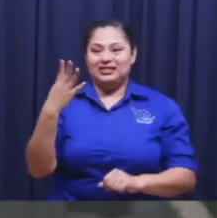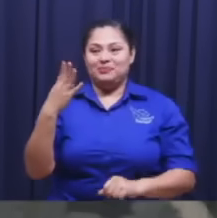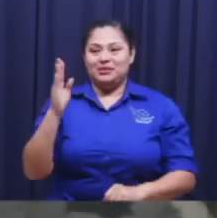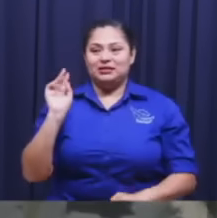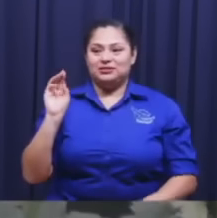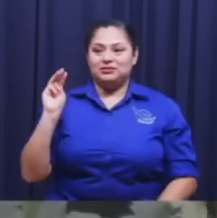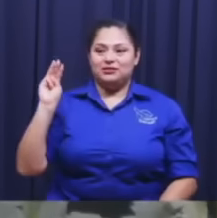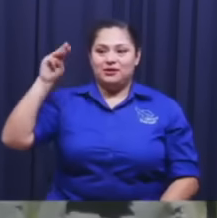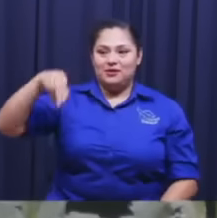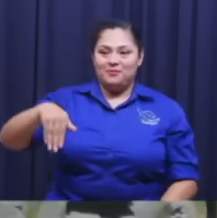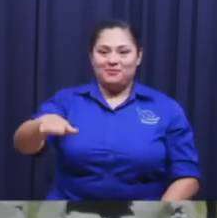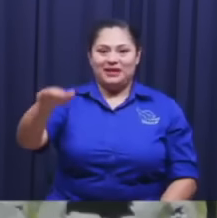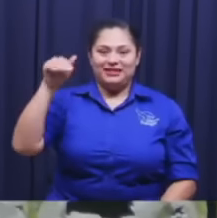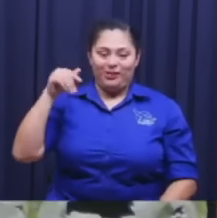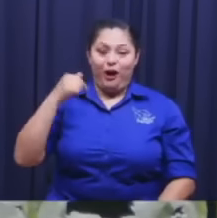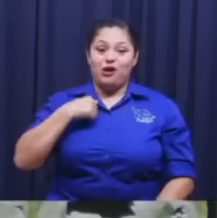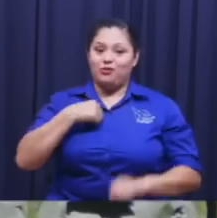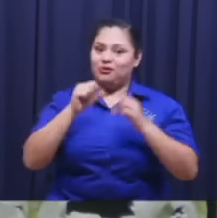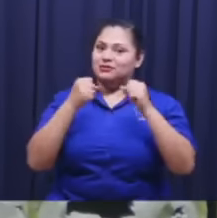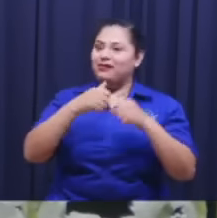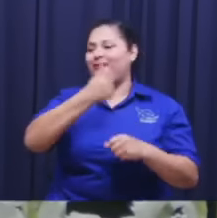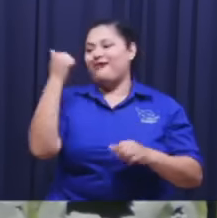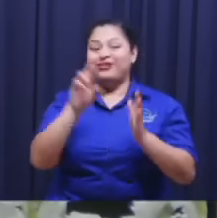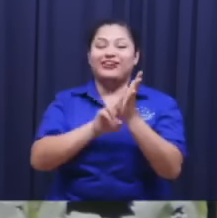Ah, yo voy a hacer otro retiro.